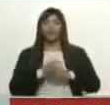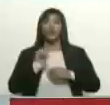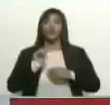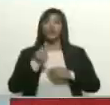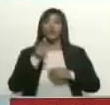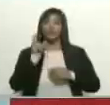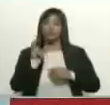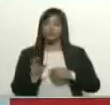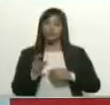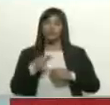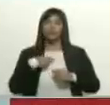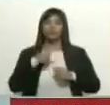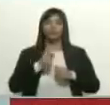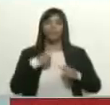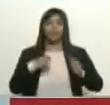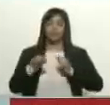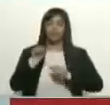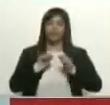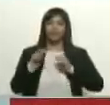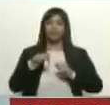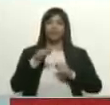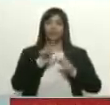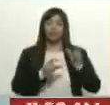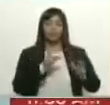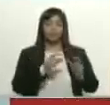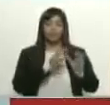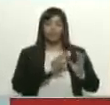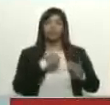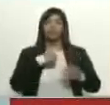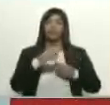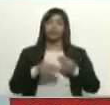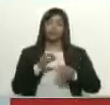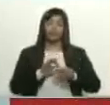solo sindicato salió en defensa de estas personas.